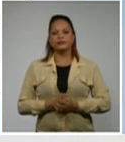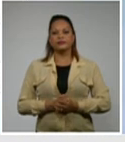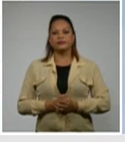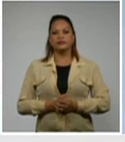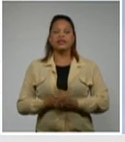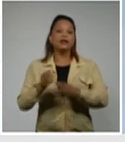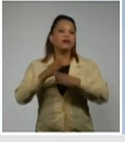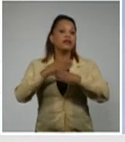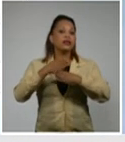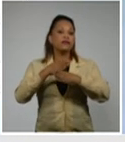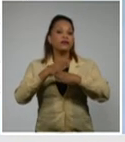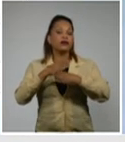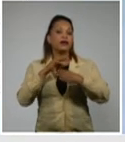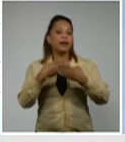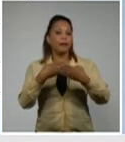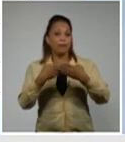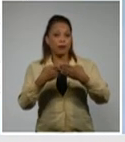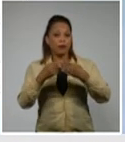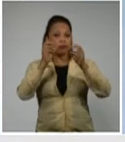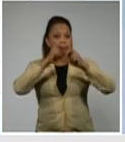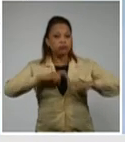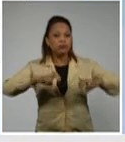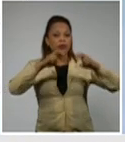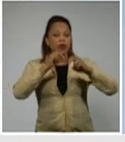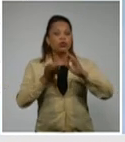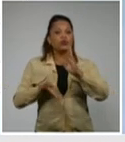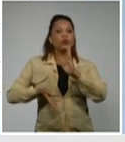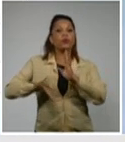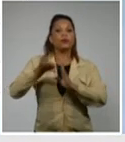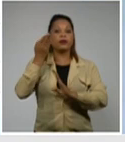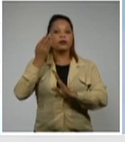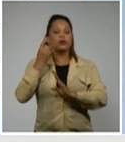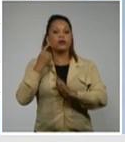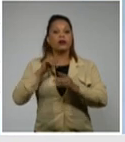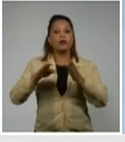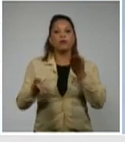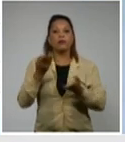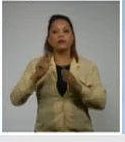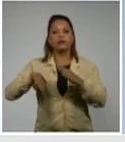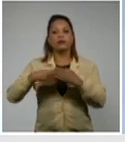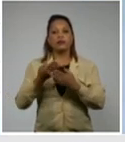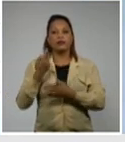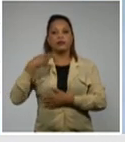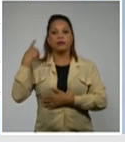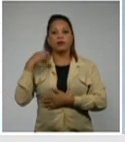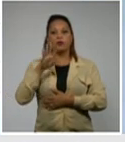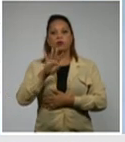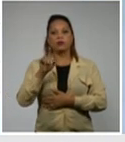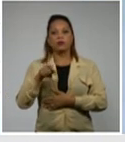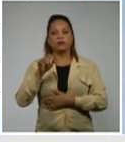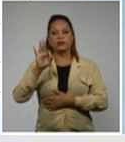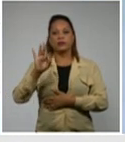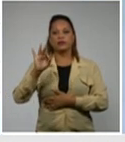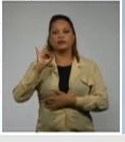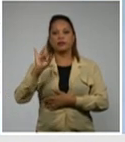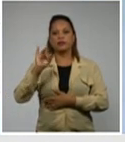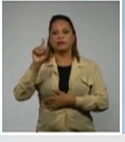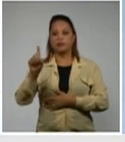muestras estudiadas superior a la del día anterior de 4,71 y